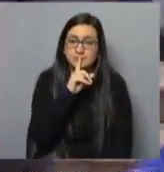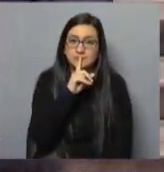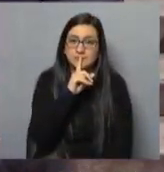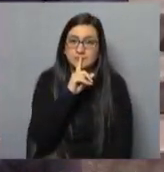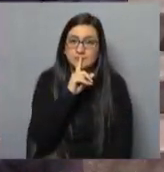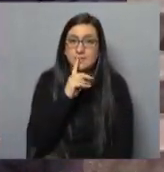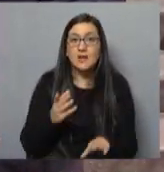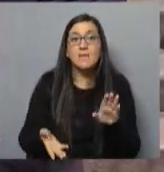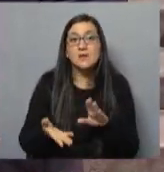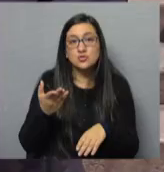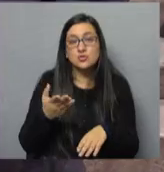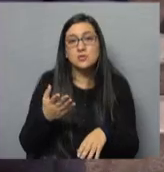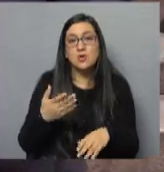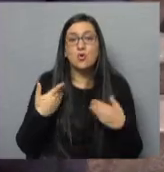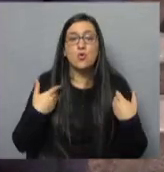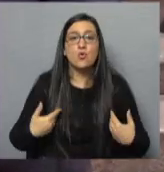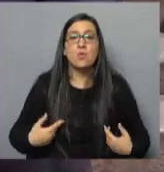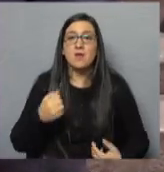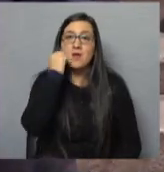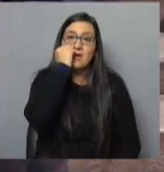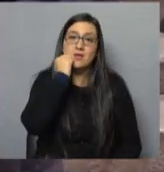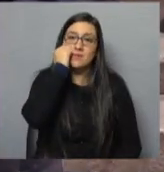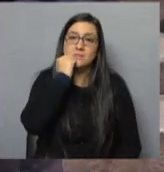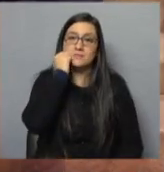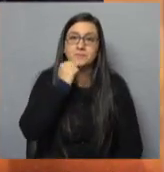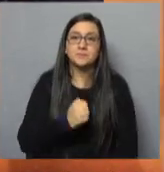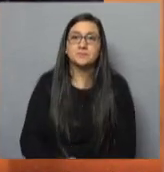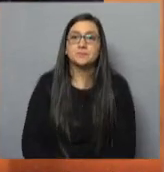la mayoría con prendas negras, porque es el llamado. Muy bien, Lucas.